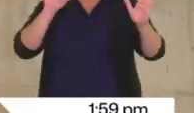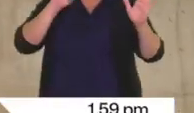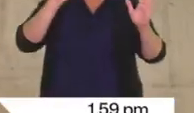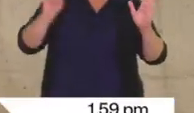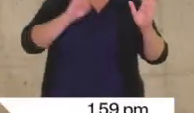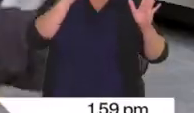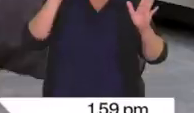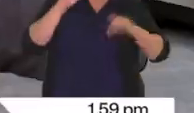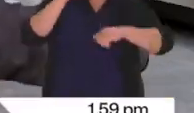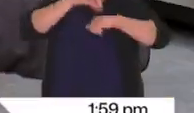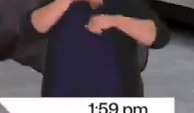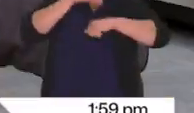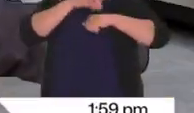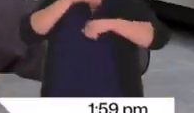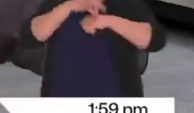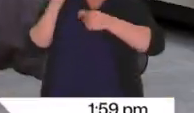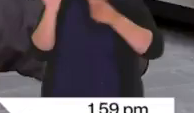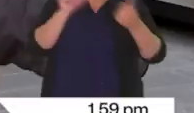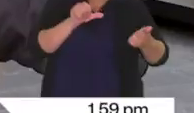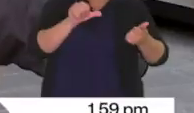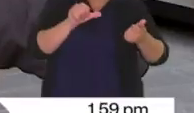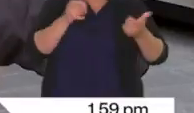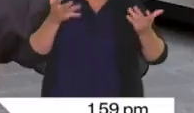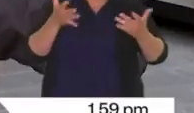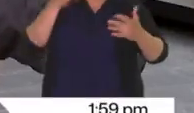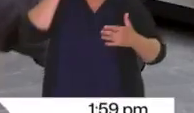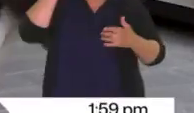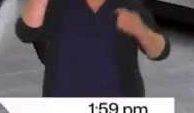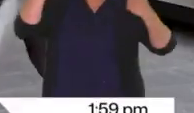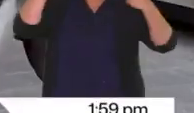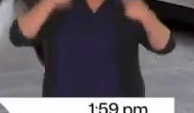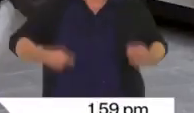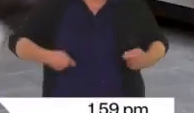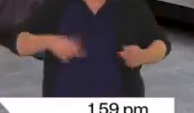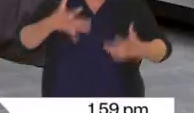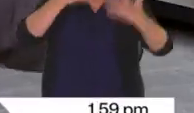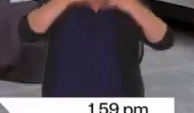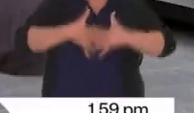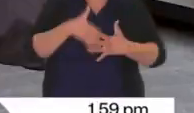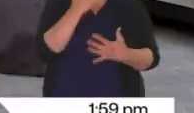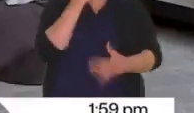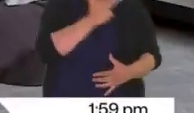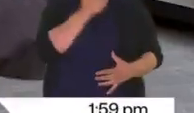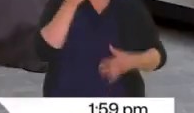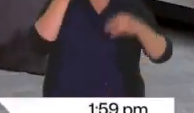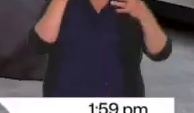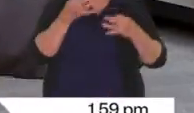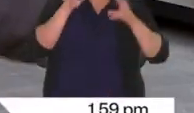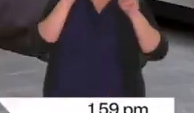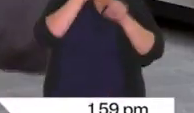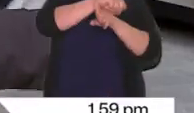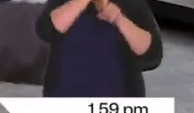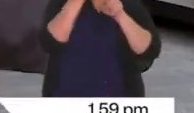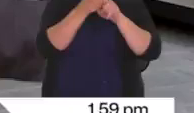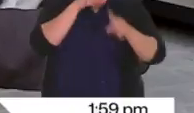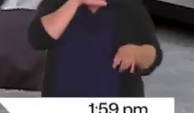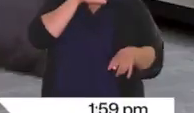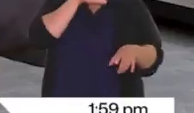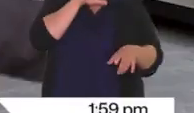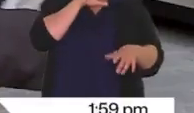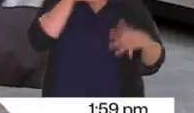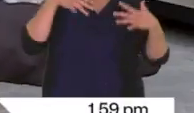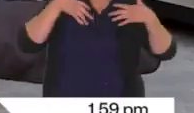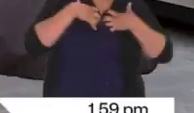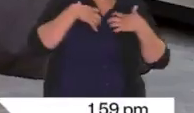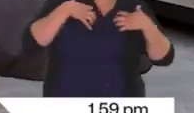fundación es un poco el rol que tienen que jugar hoy las empresas comprometidas con causas sociales en este caso la posibilidad de ayudar